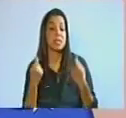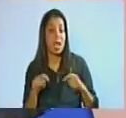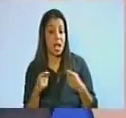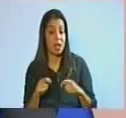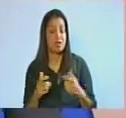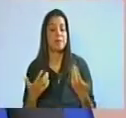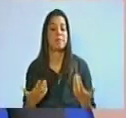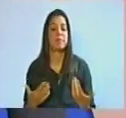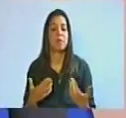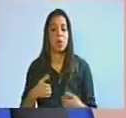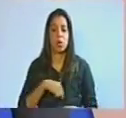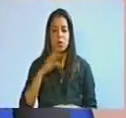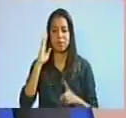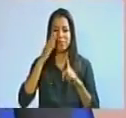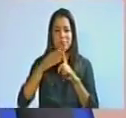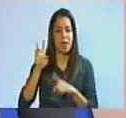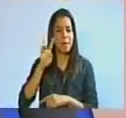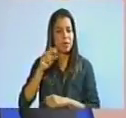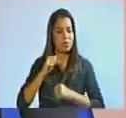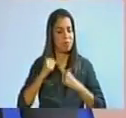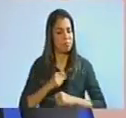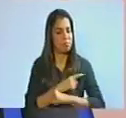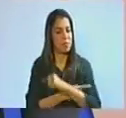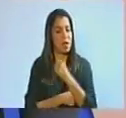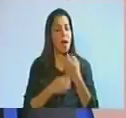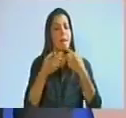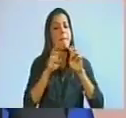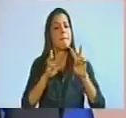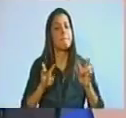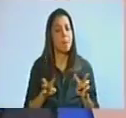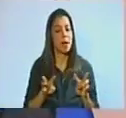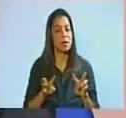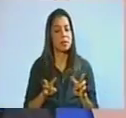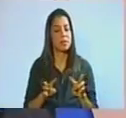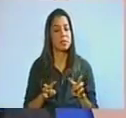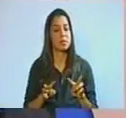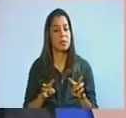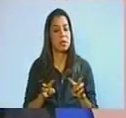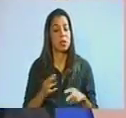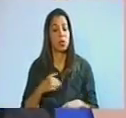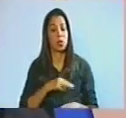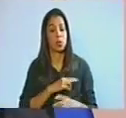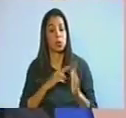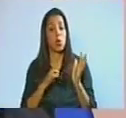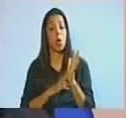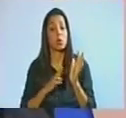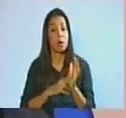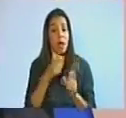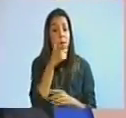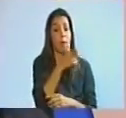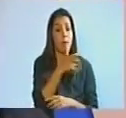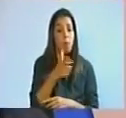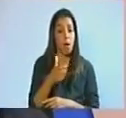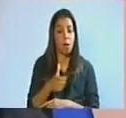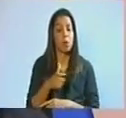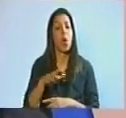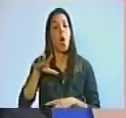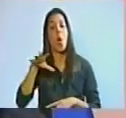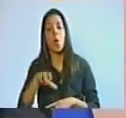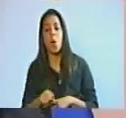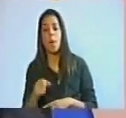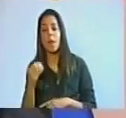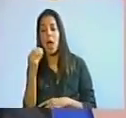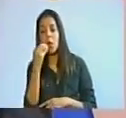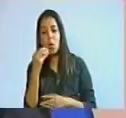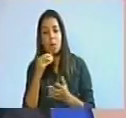en el que estamos empeñados los venezolanos. Y parte de la paz está en que le garanticemos al pueblo el acceso, ¿verdad?,